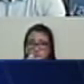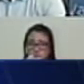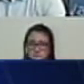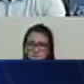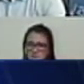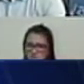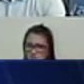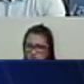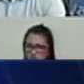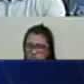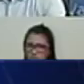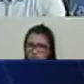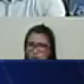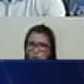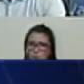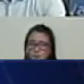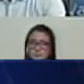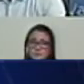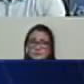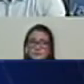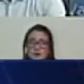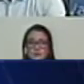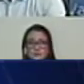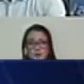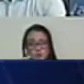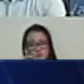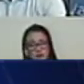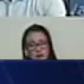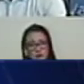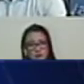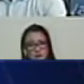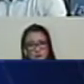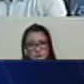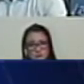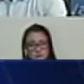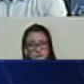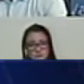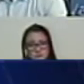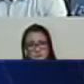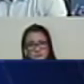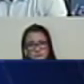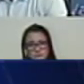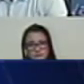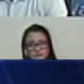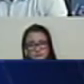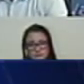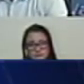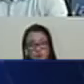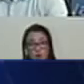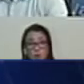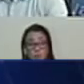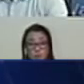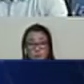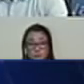hemos perdido 2 eventos electorales. La reforma constitucional del año